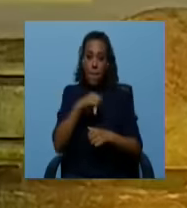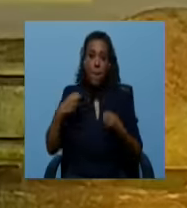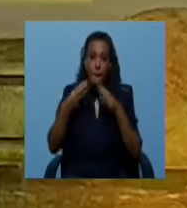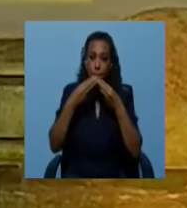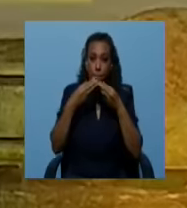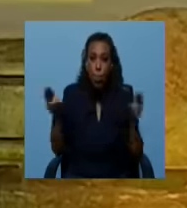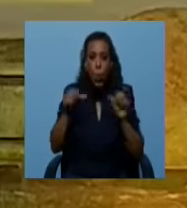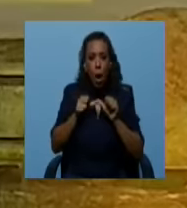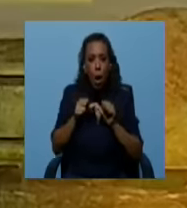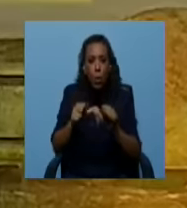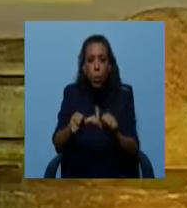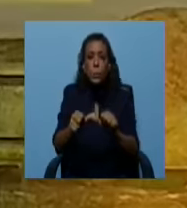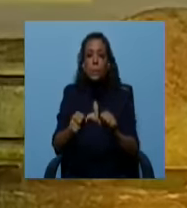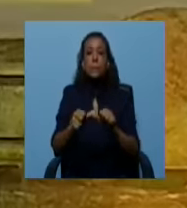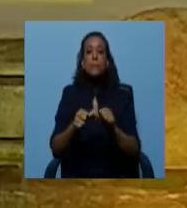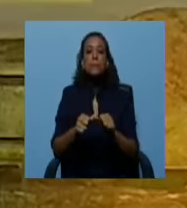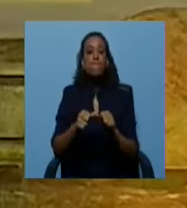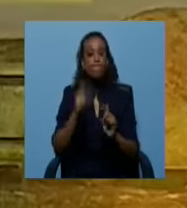permanente